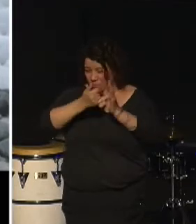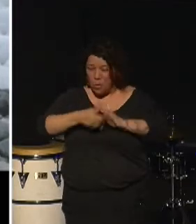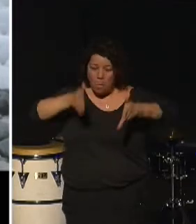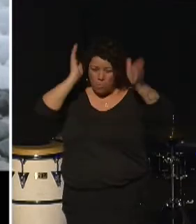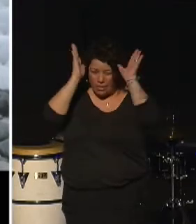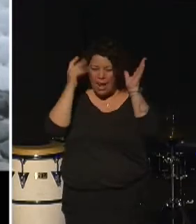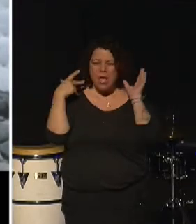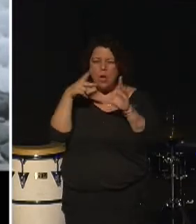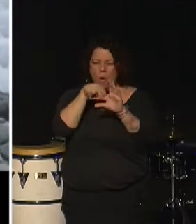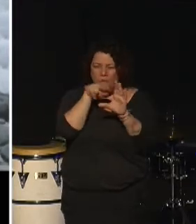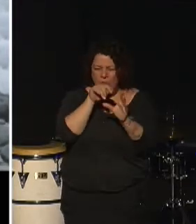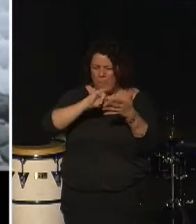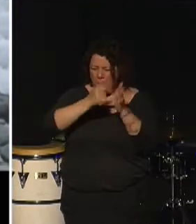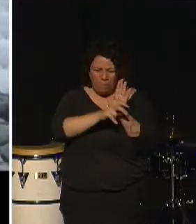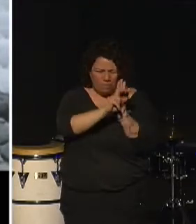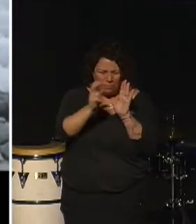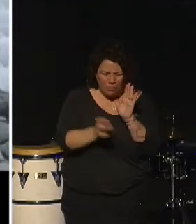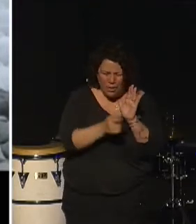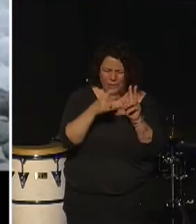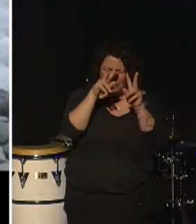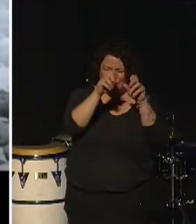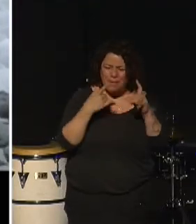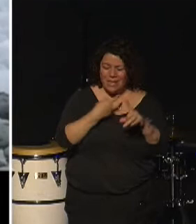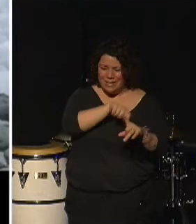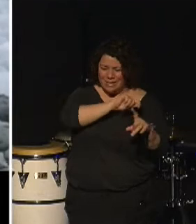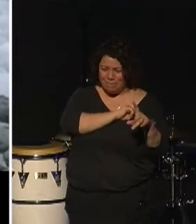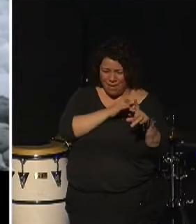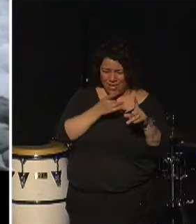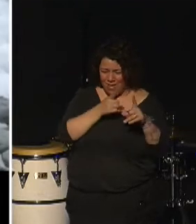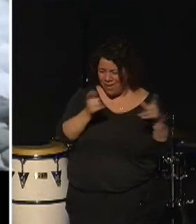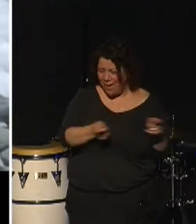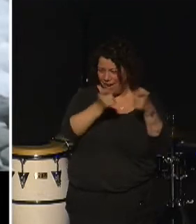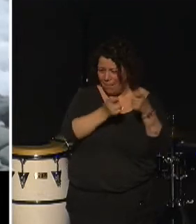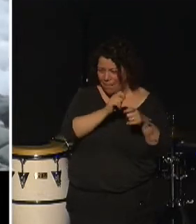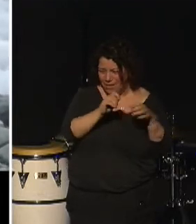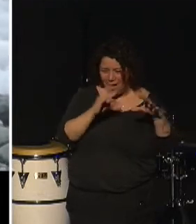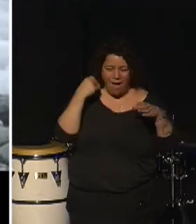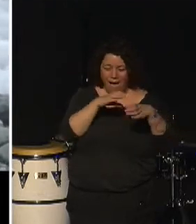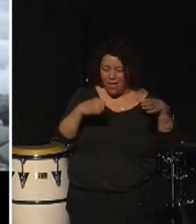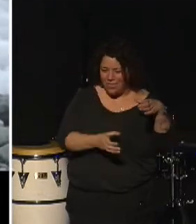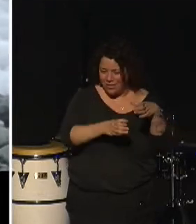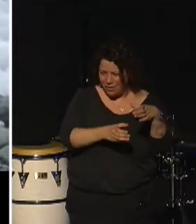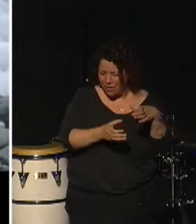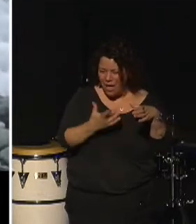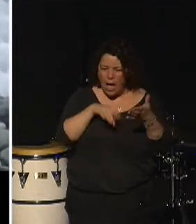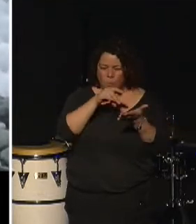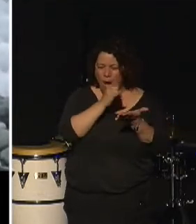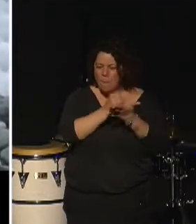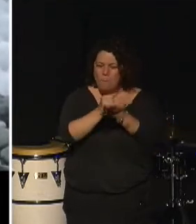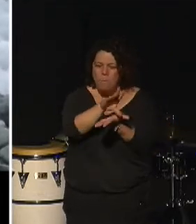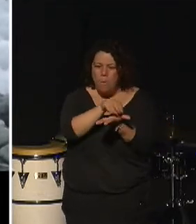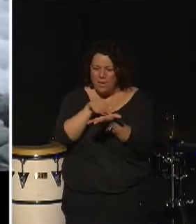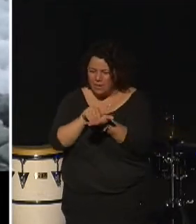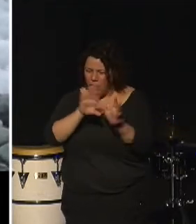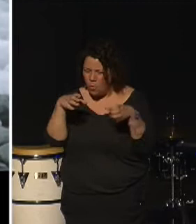Teníamos vídeos de un montón de proyectos de la campaña antártica española. Habíamos salido a muestrear con un montón de los